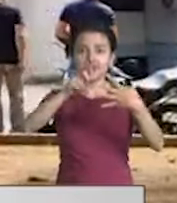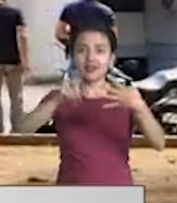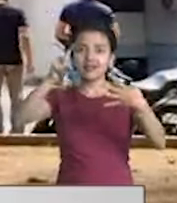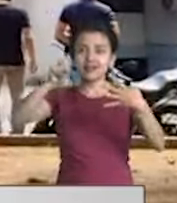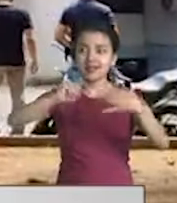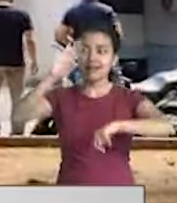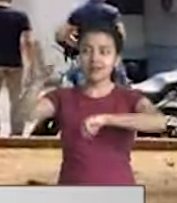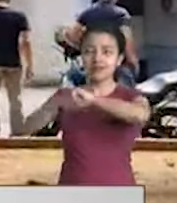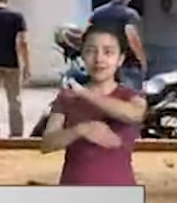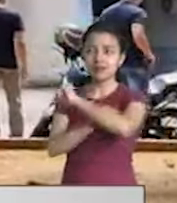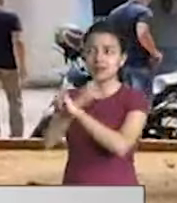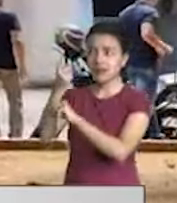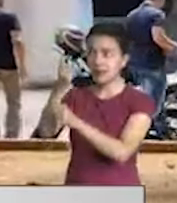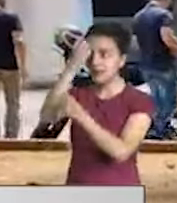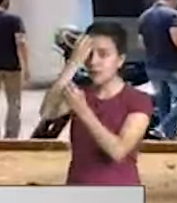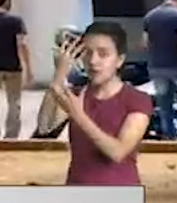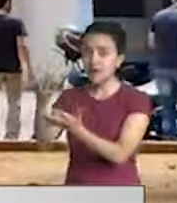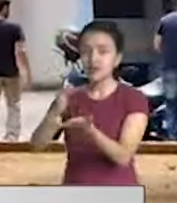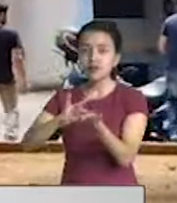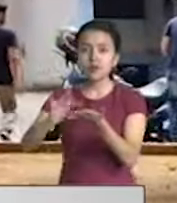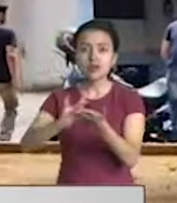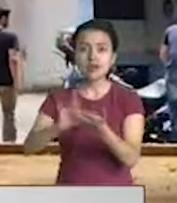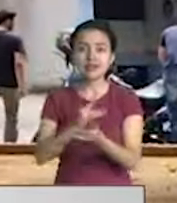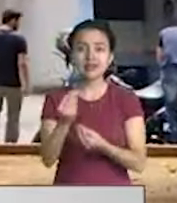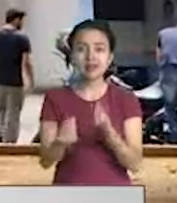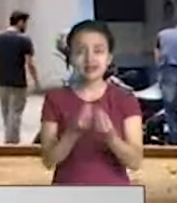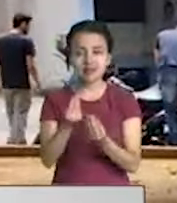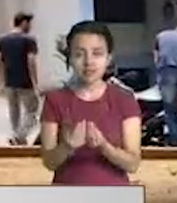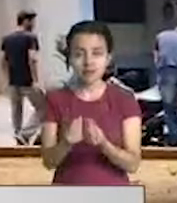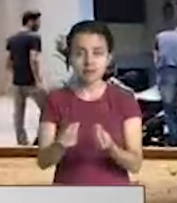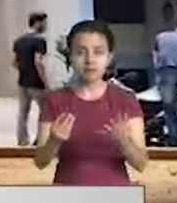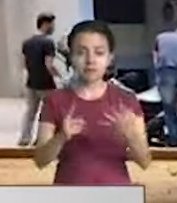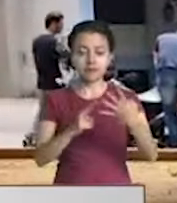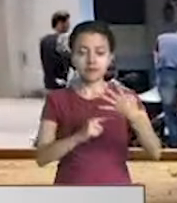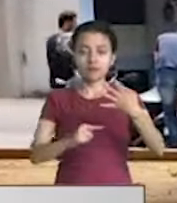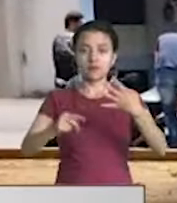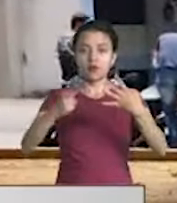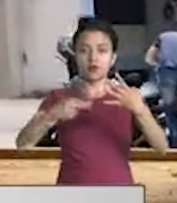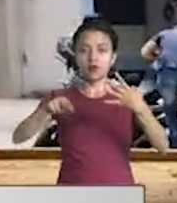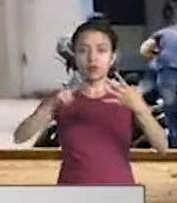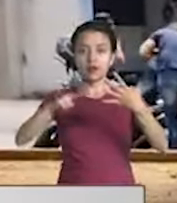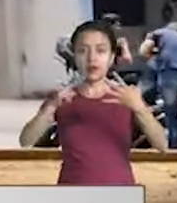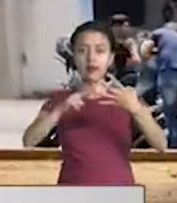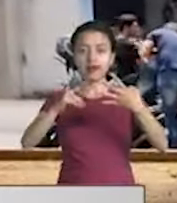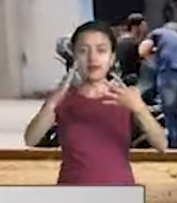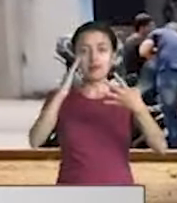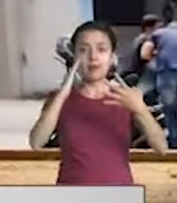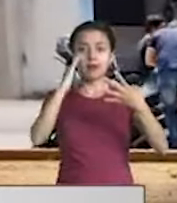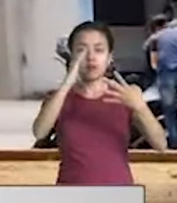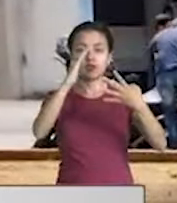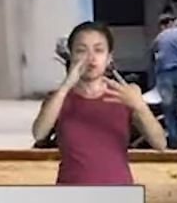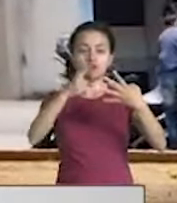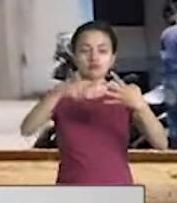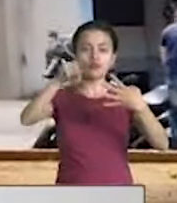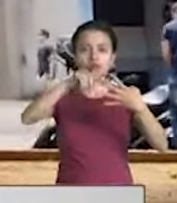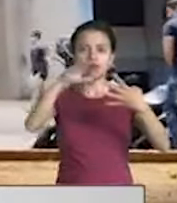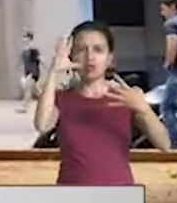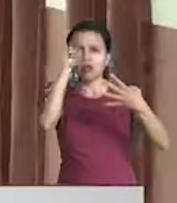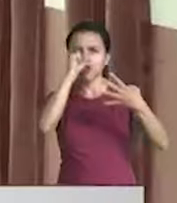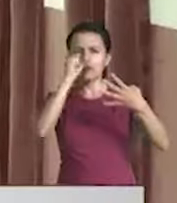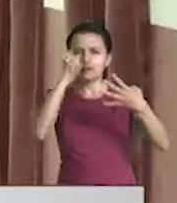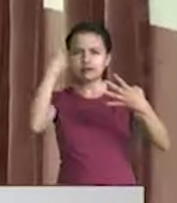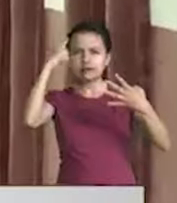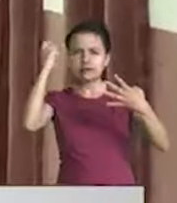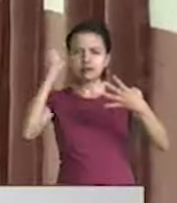ministerio frente a episodios de calidad del aire normal, episodio de prevención, episodio de alerta y episodio